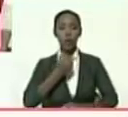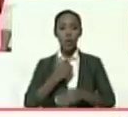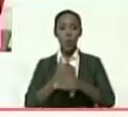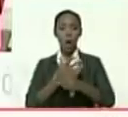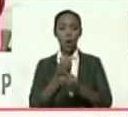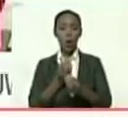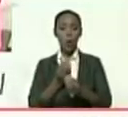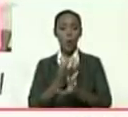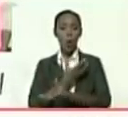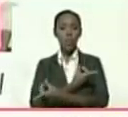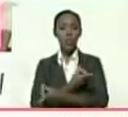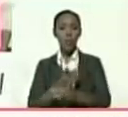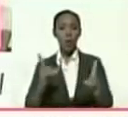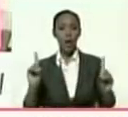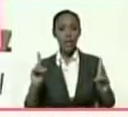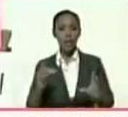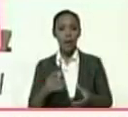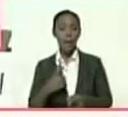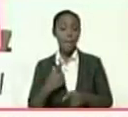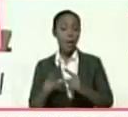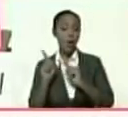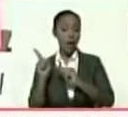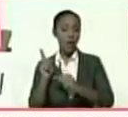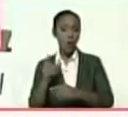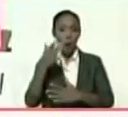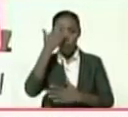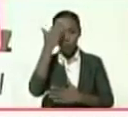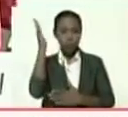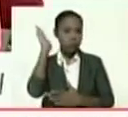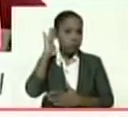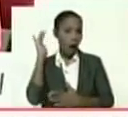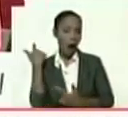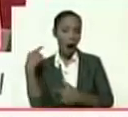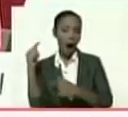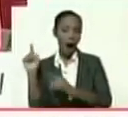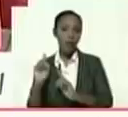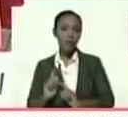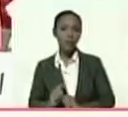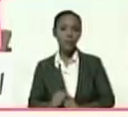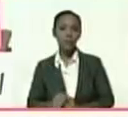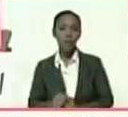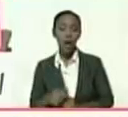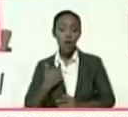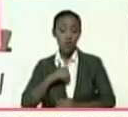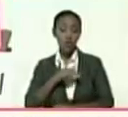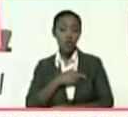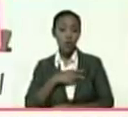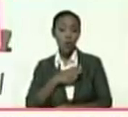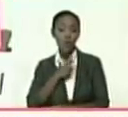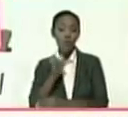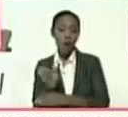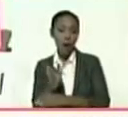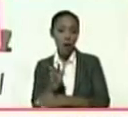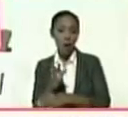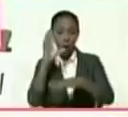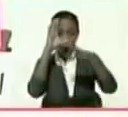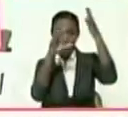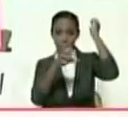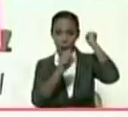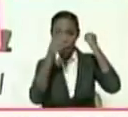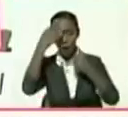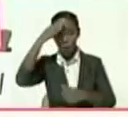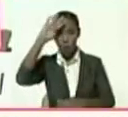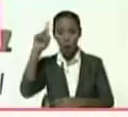nada. Son fascistas. Son fascistas. A nosotros se fueron para la embajada de Cuba a